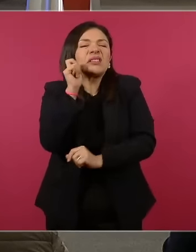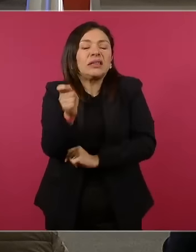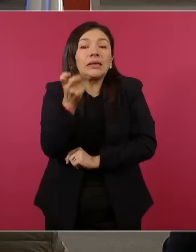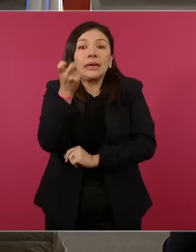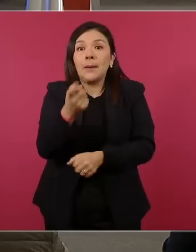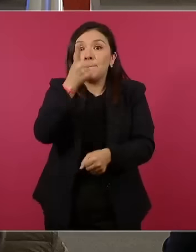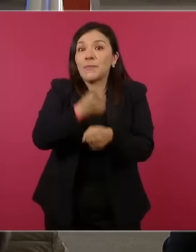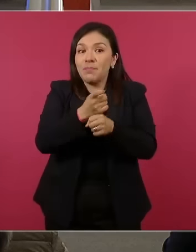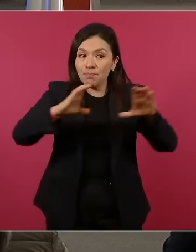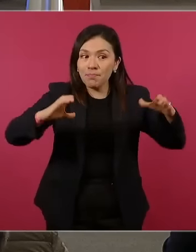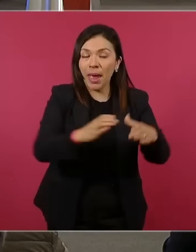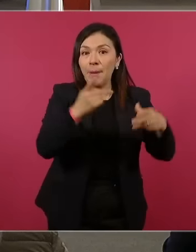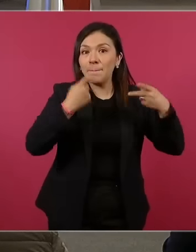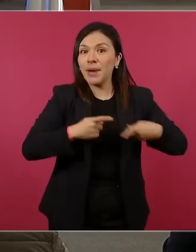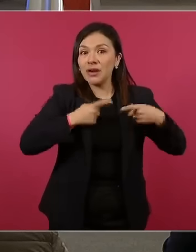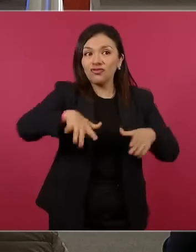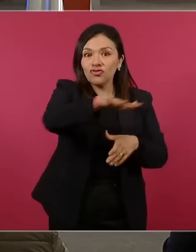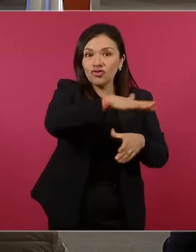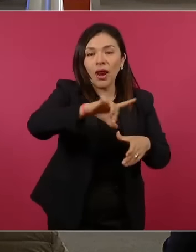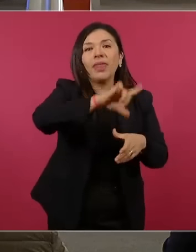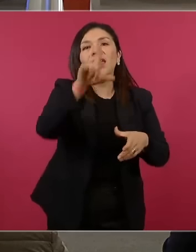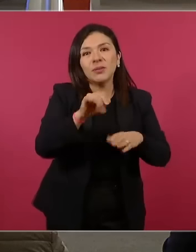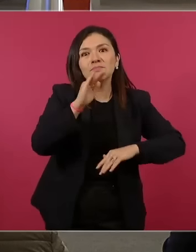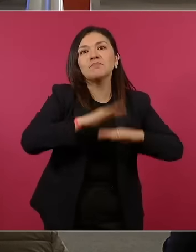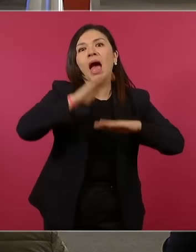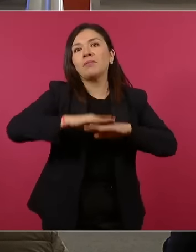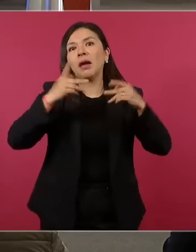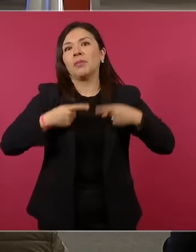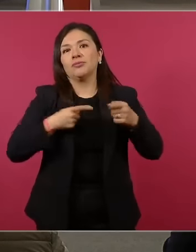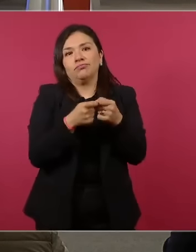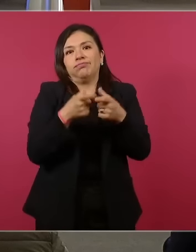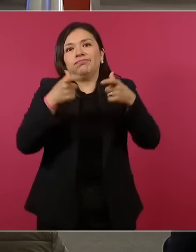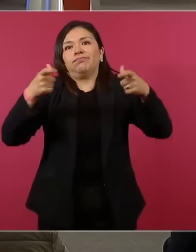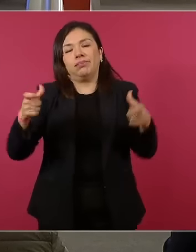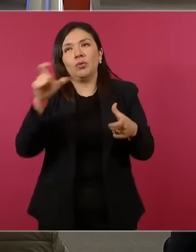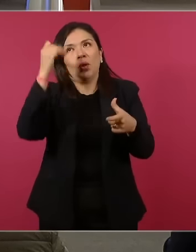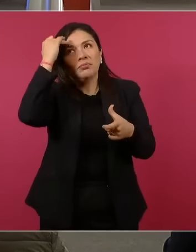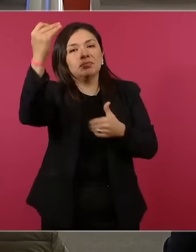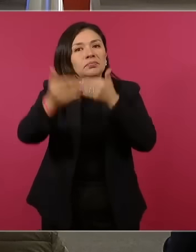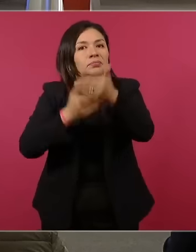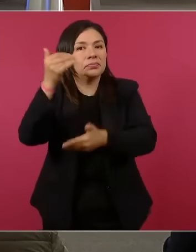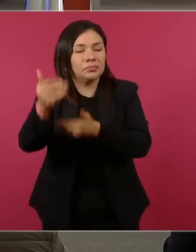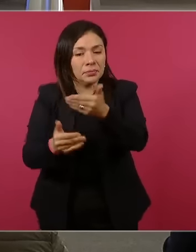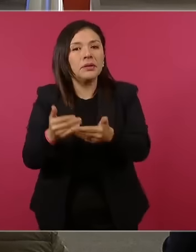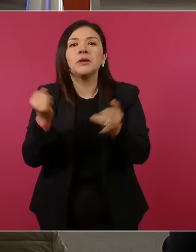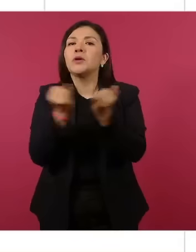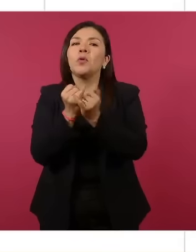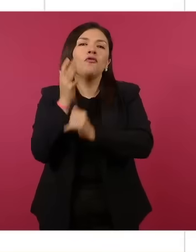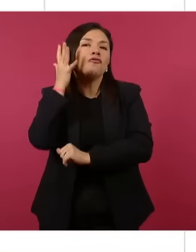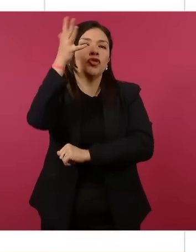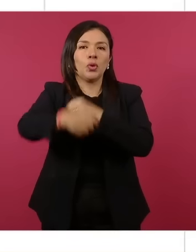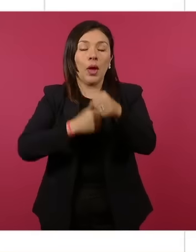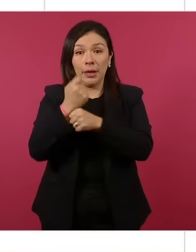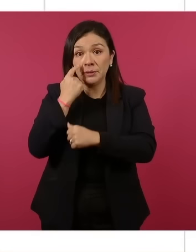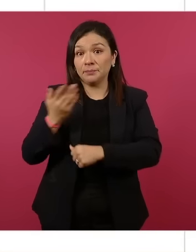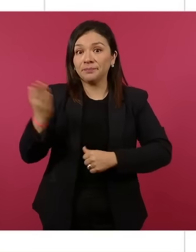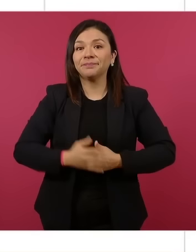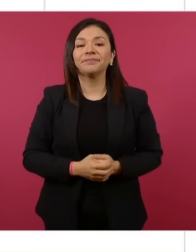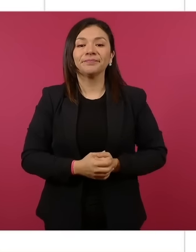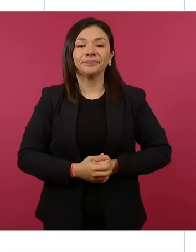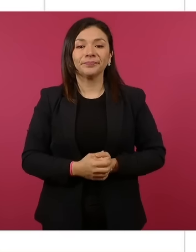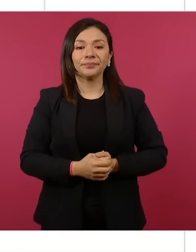primer universo que desde luego pues va a seguir incrementándose a lo largo de los meses y de los años. Hay complementos